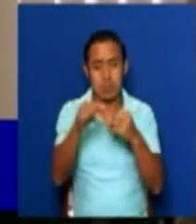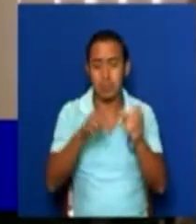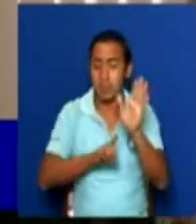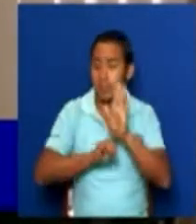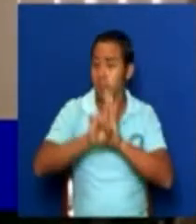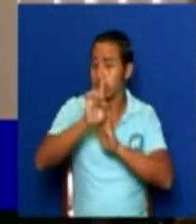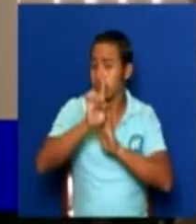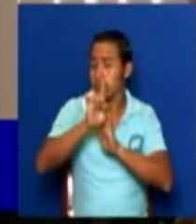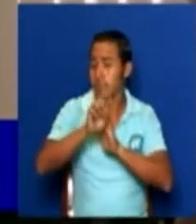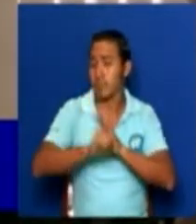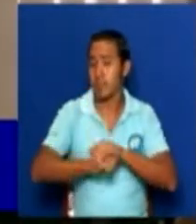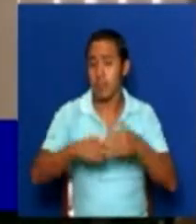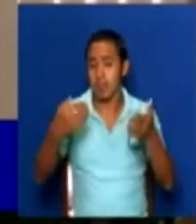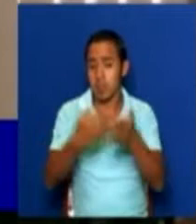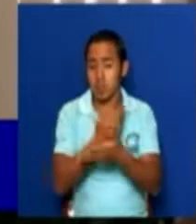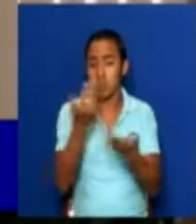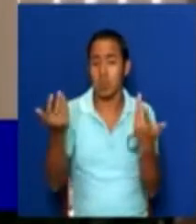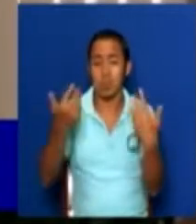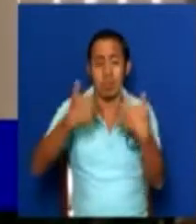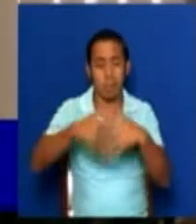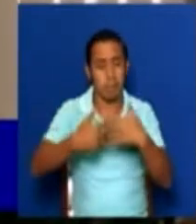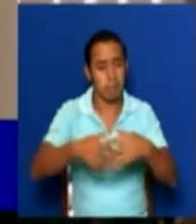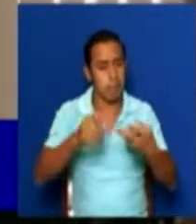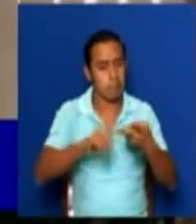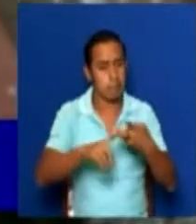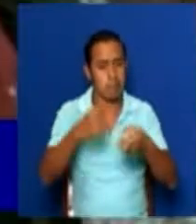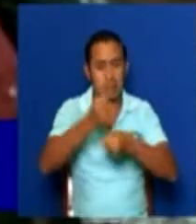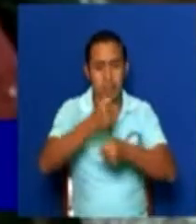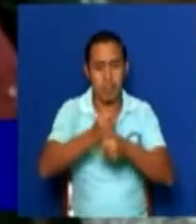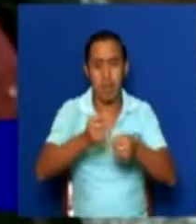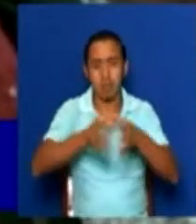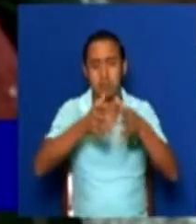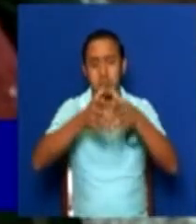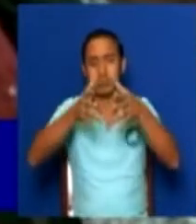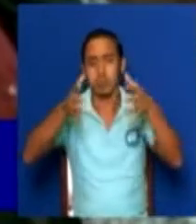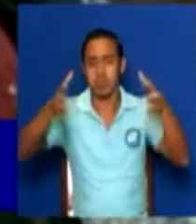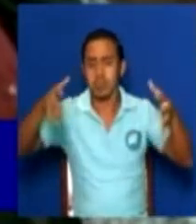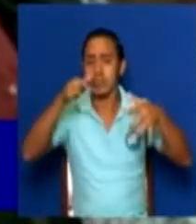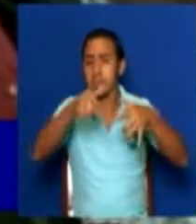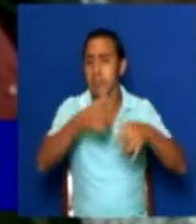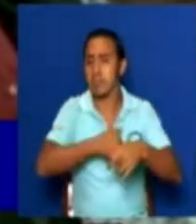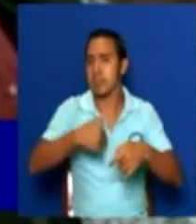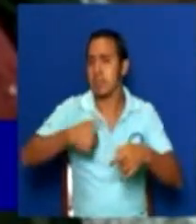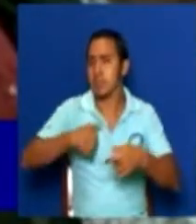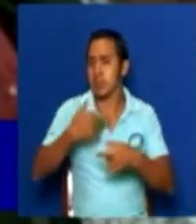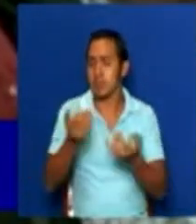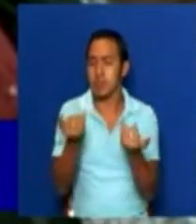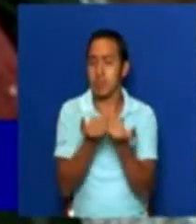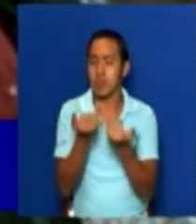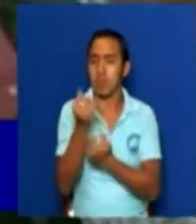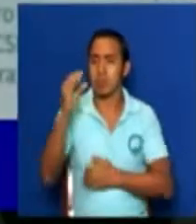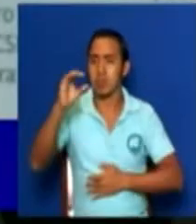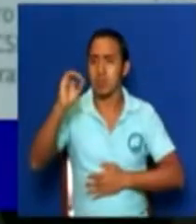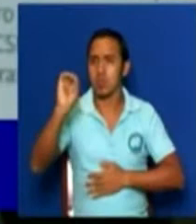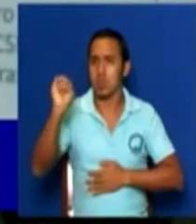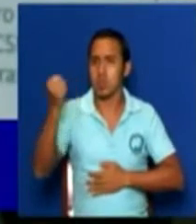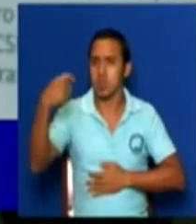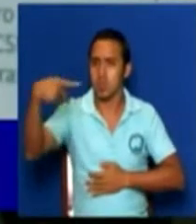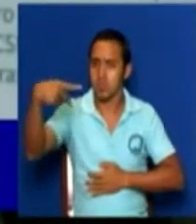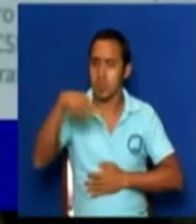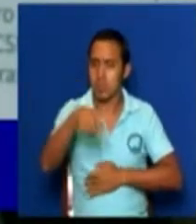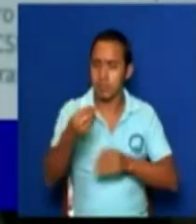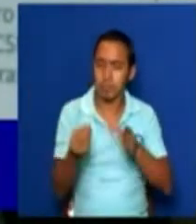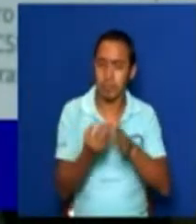desarrollar nuevos negocios, oportunidades de crecer, y eso entonces ha hecho también que COSEP se involucre mucho